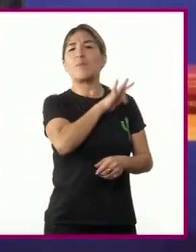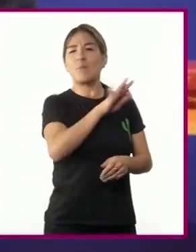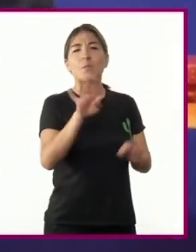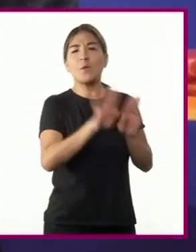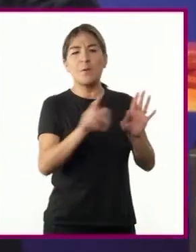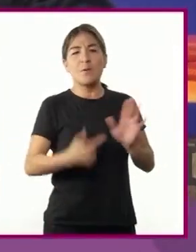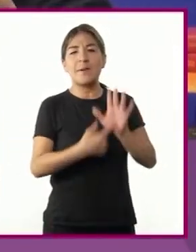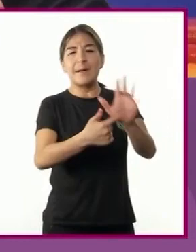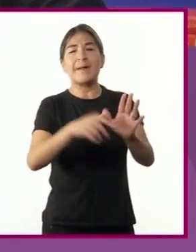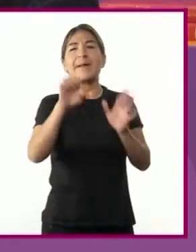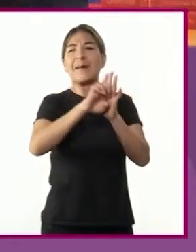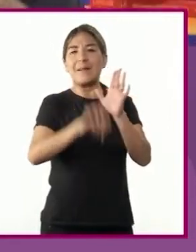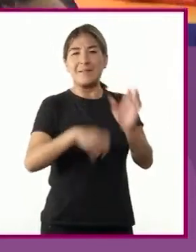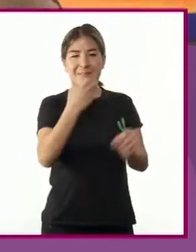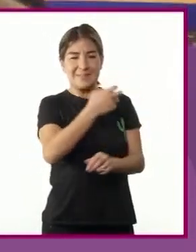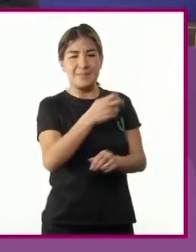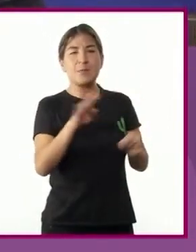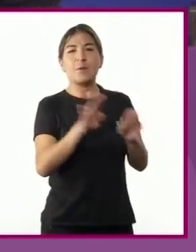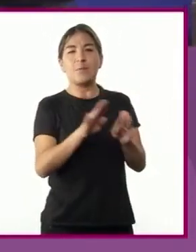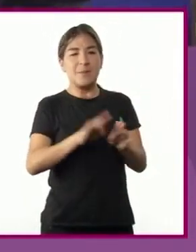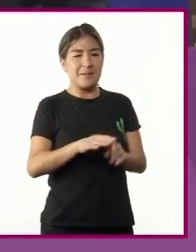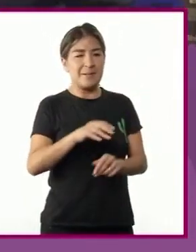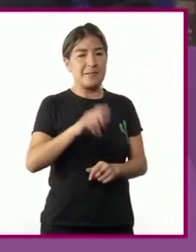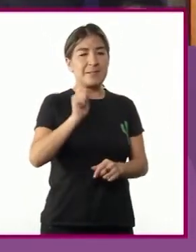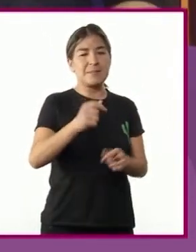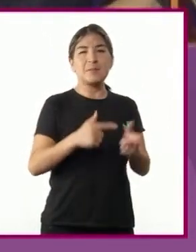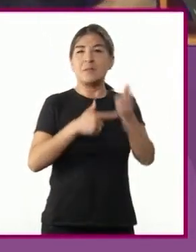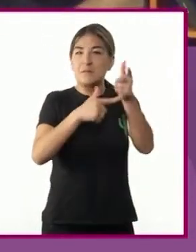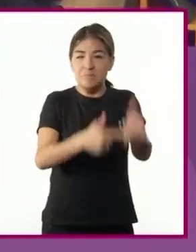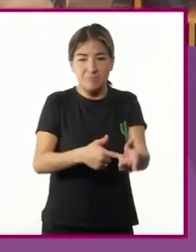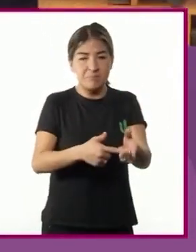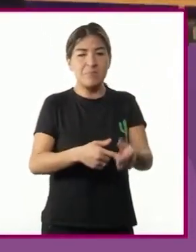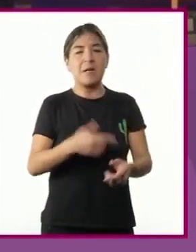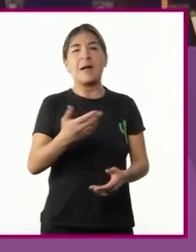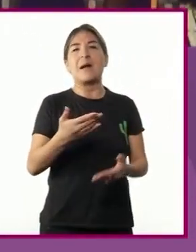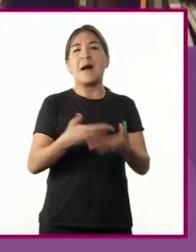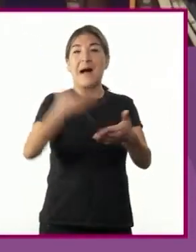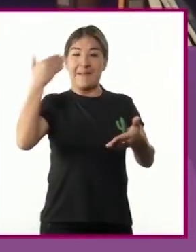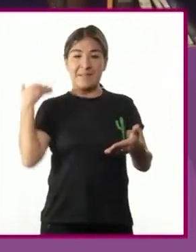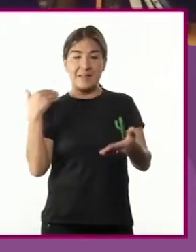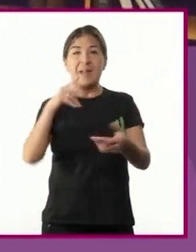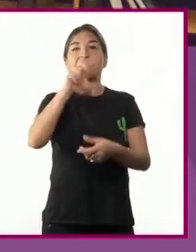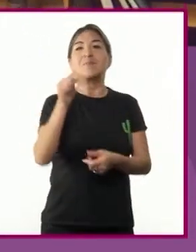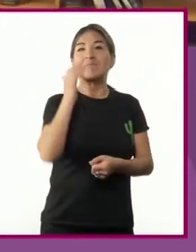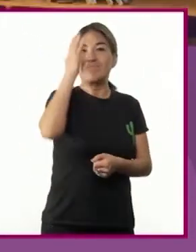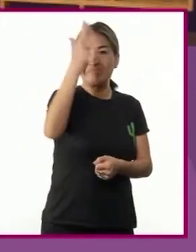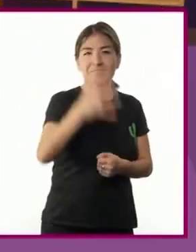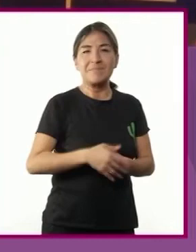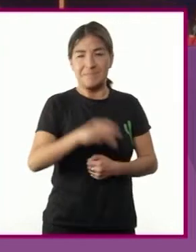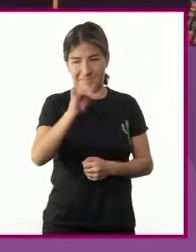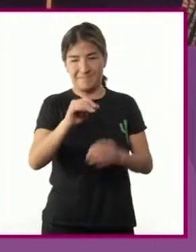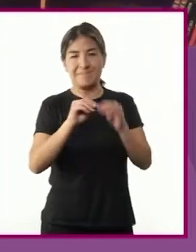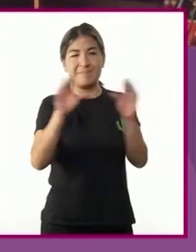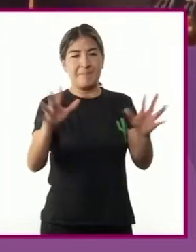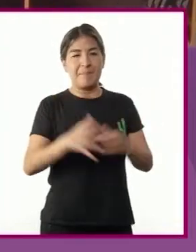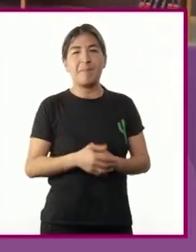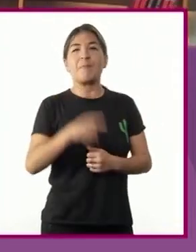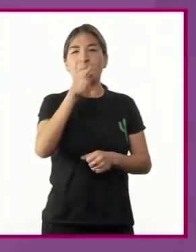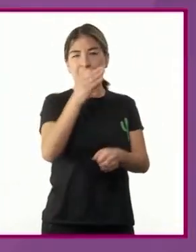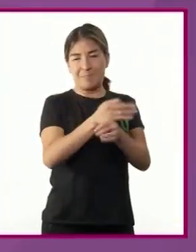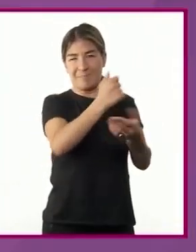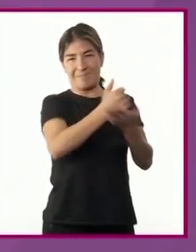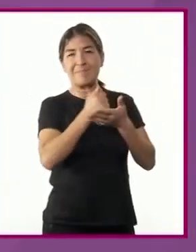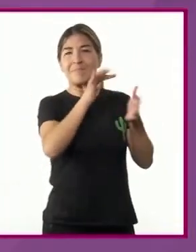algunos ejemplos de estas relaciones de simultaneidad, anterioridad y posterioridad? Claro. ¿Me ayudas con la